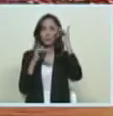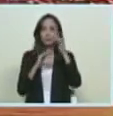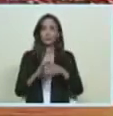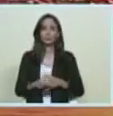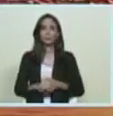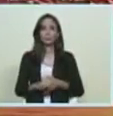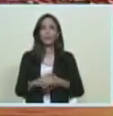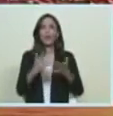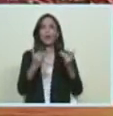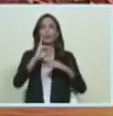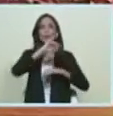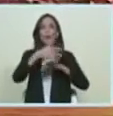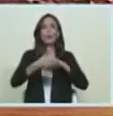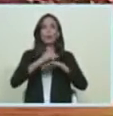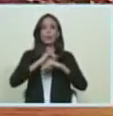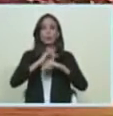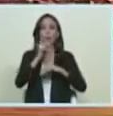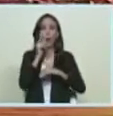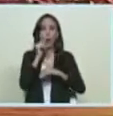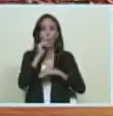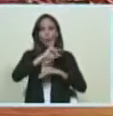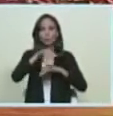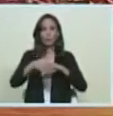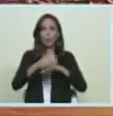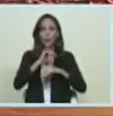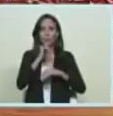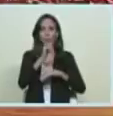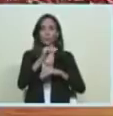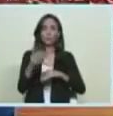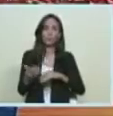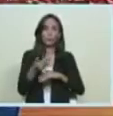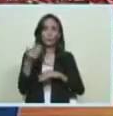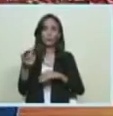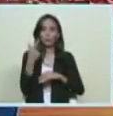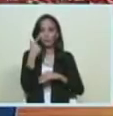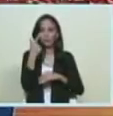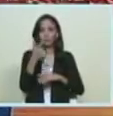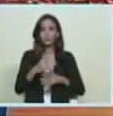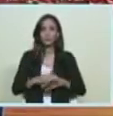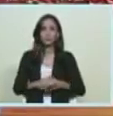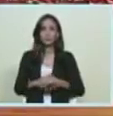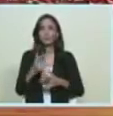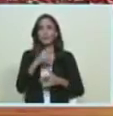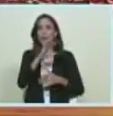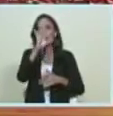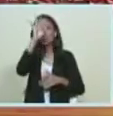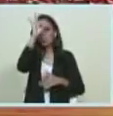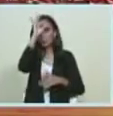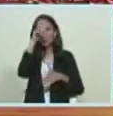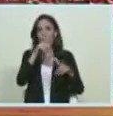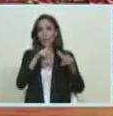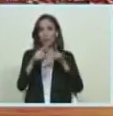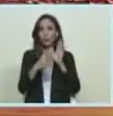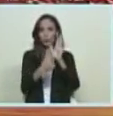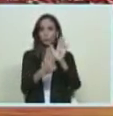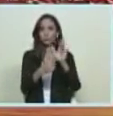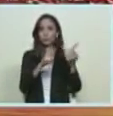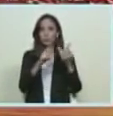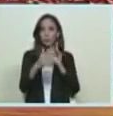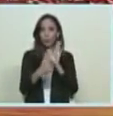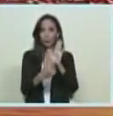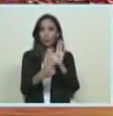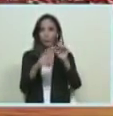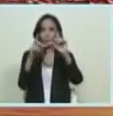Bueno, Jorge Rodríguez está hoy. Esta información es importante. No sé si tenemos ya las imágenes, yo creo que sí,